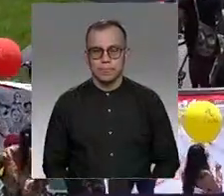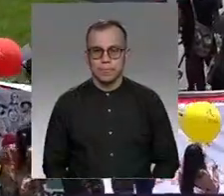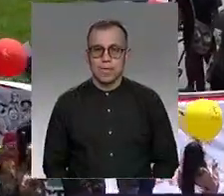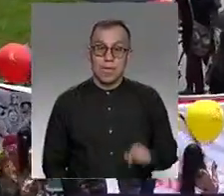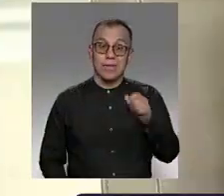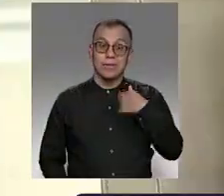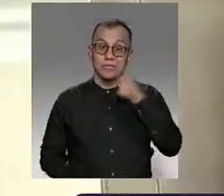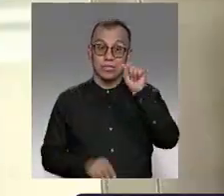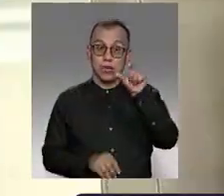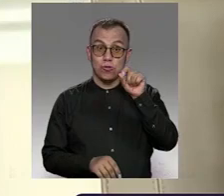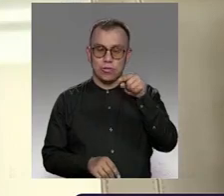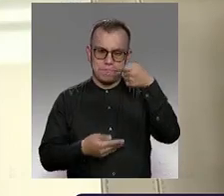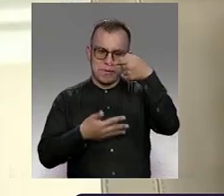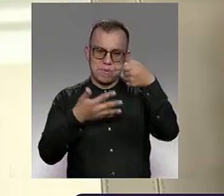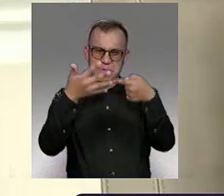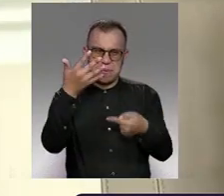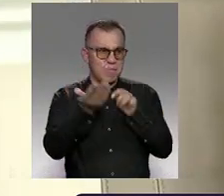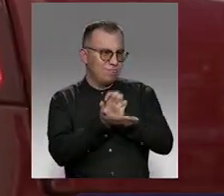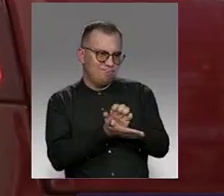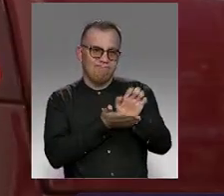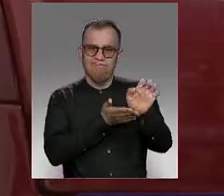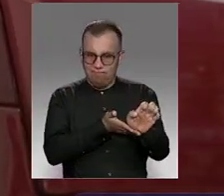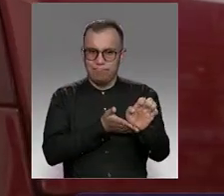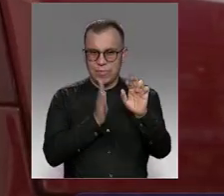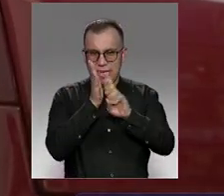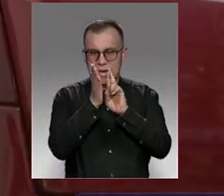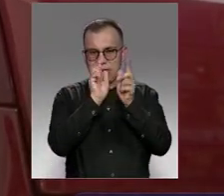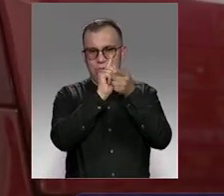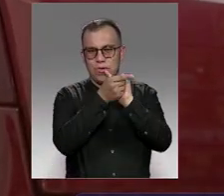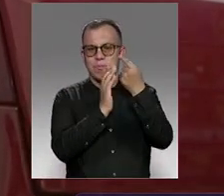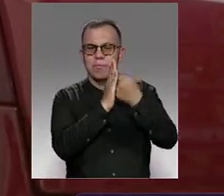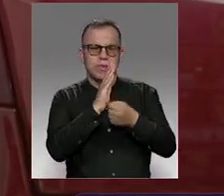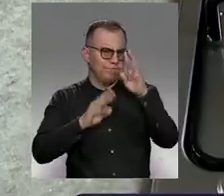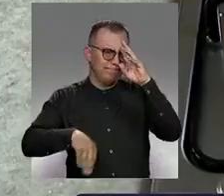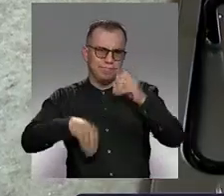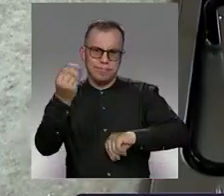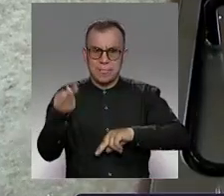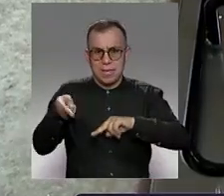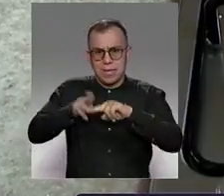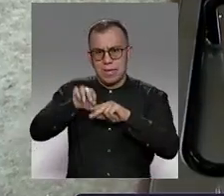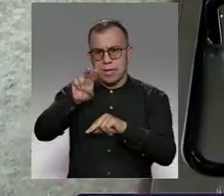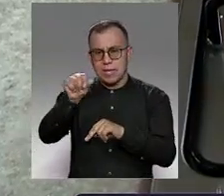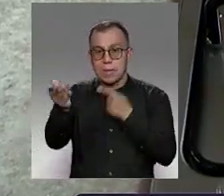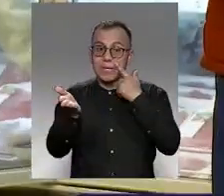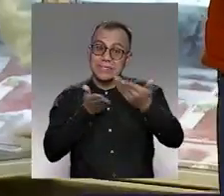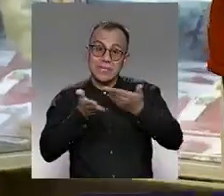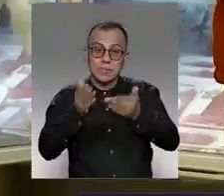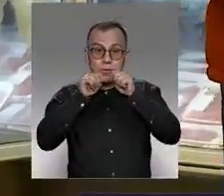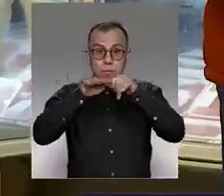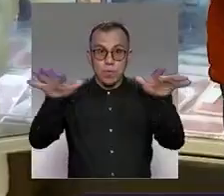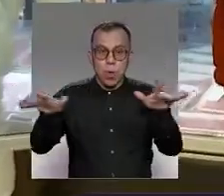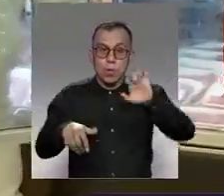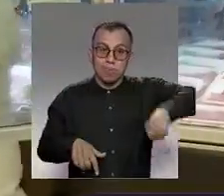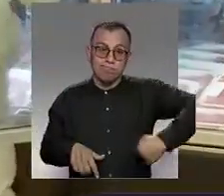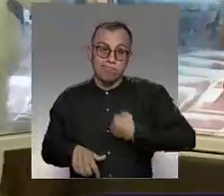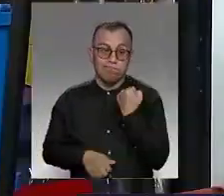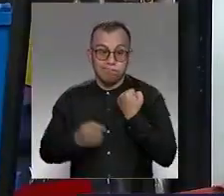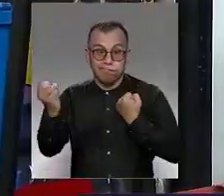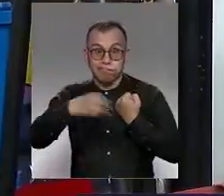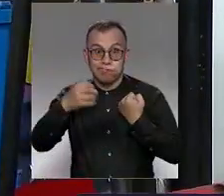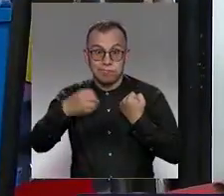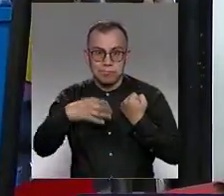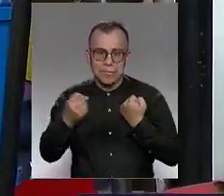11 razones que exponen en rechazo a la reforma tributaria está el desacuerdo al IVA en combustibles, servicios públicos y productos de primera